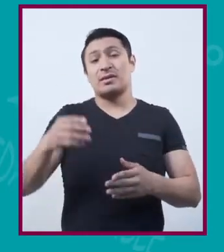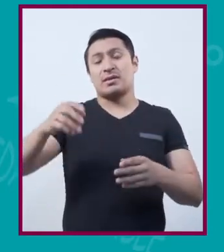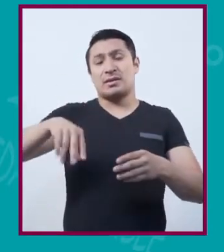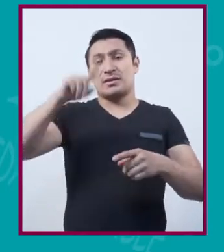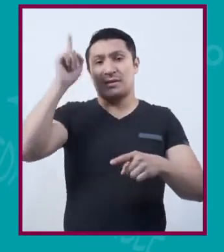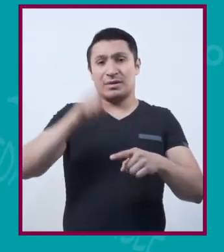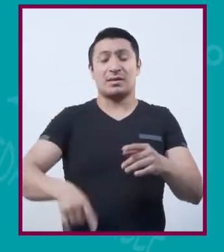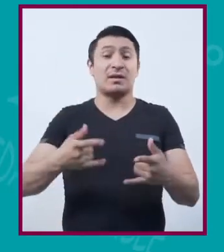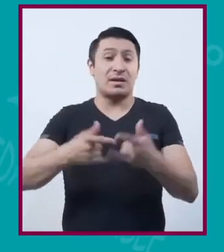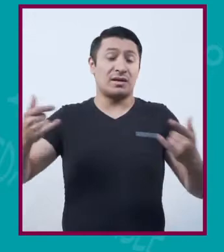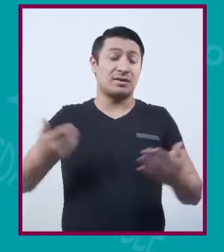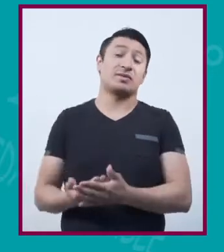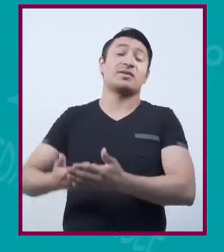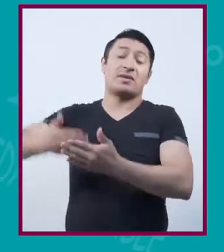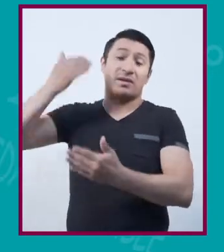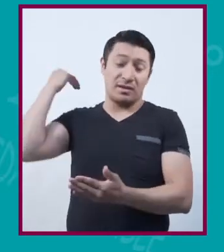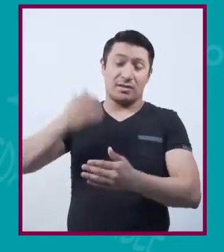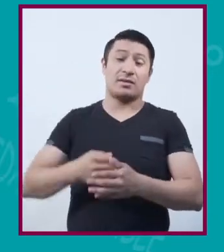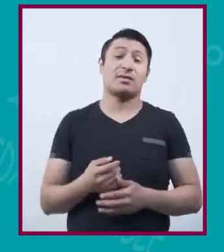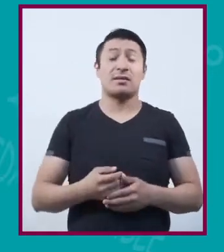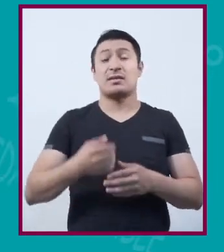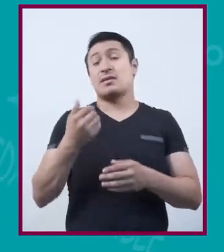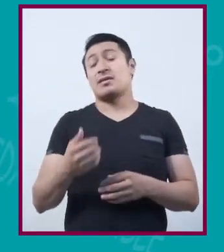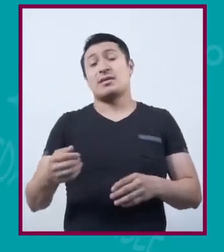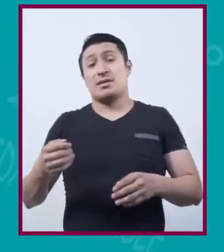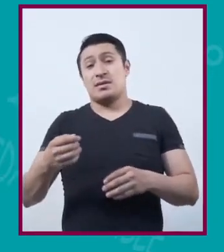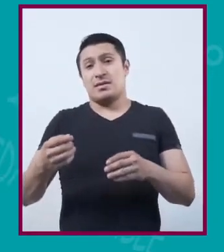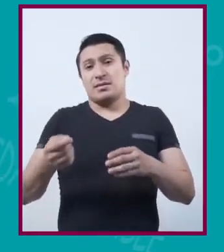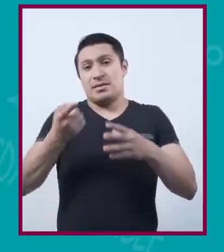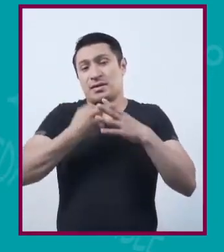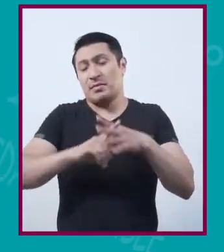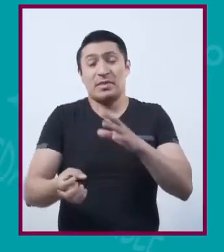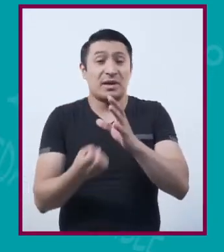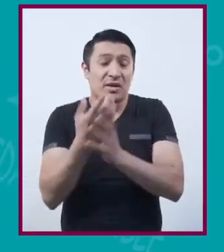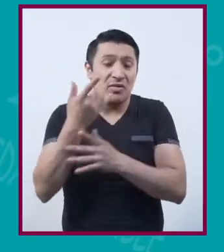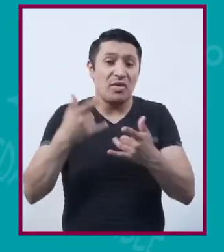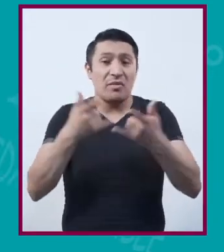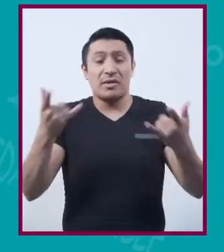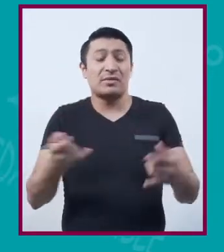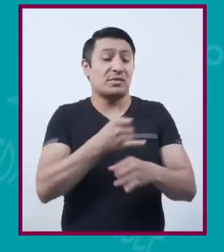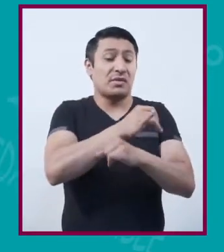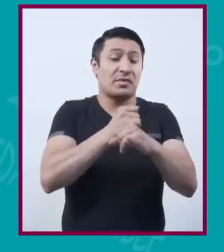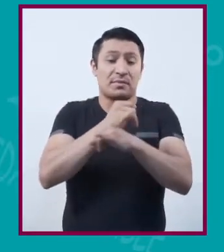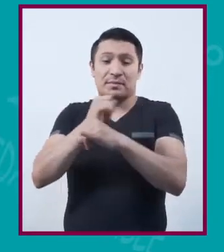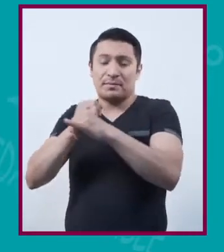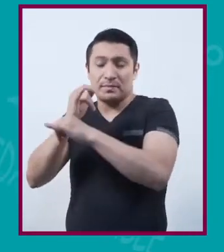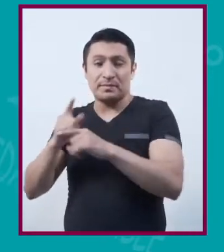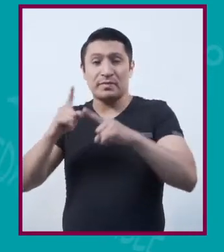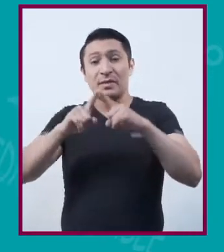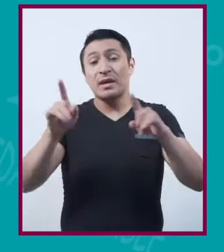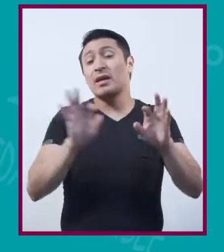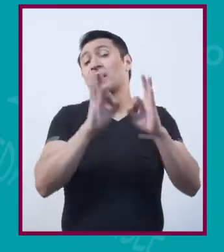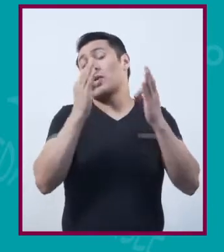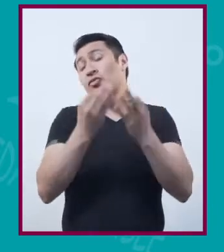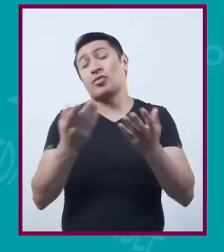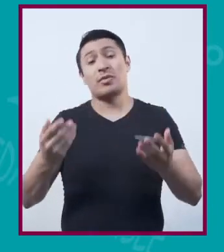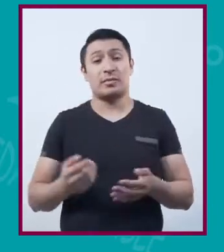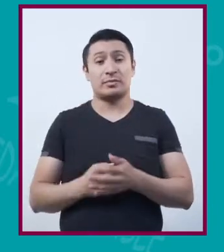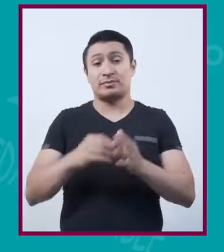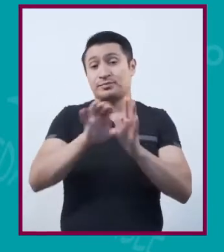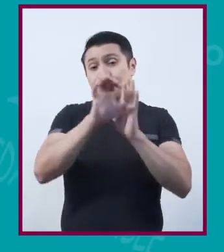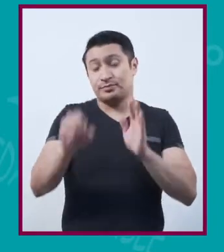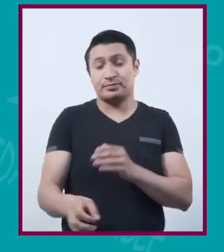necesario deconstruir la concepción que se tenía del quehacer histórico, así como acudir a nuevos instrumentos y herramientas de